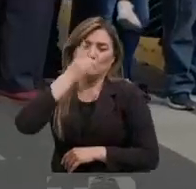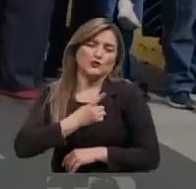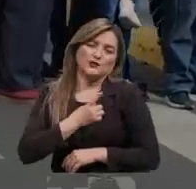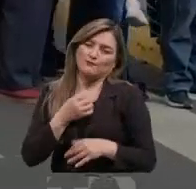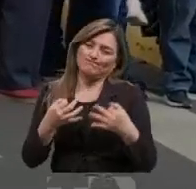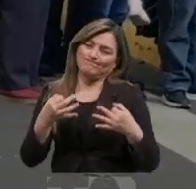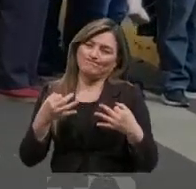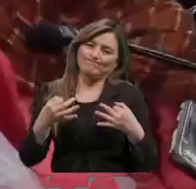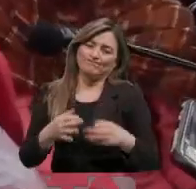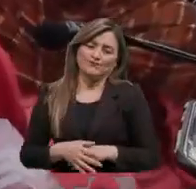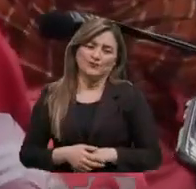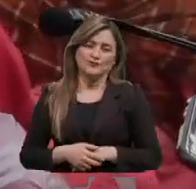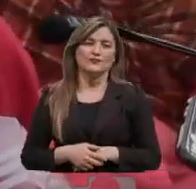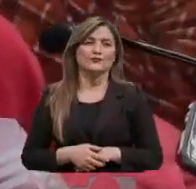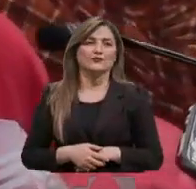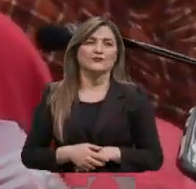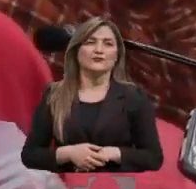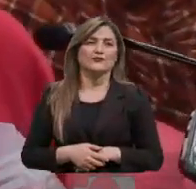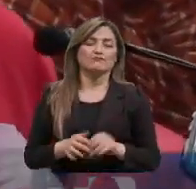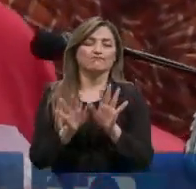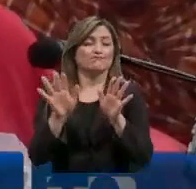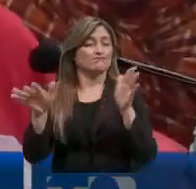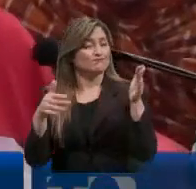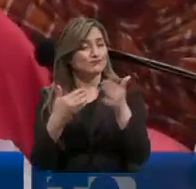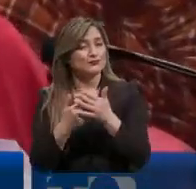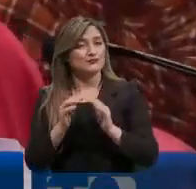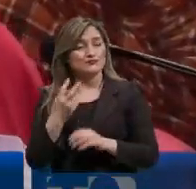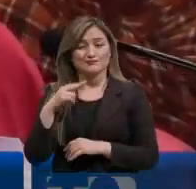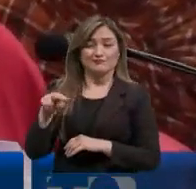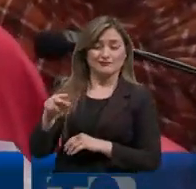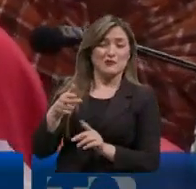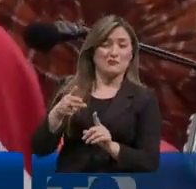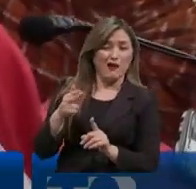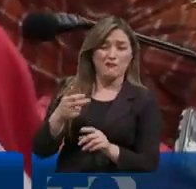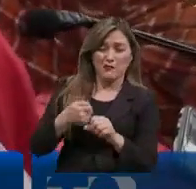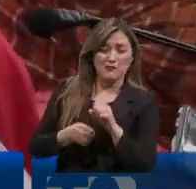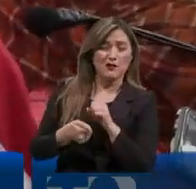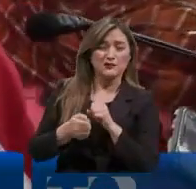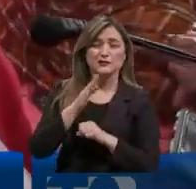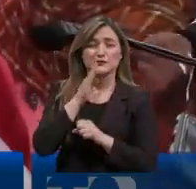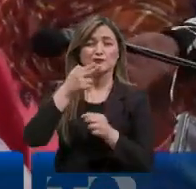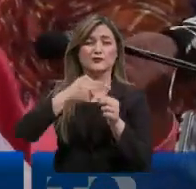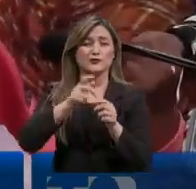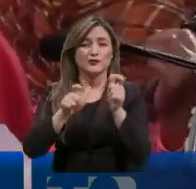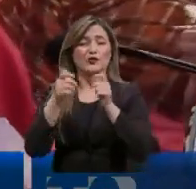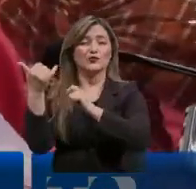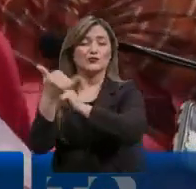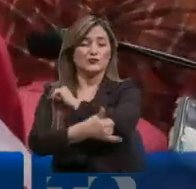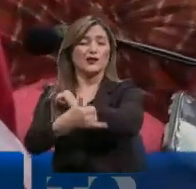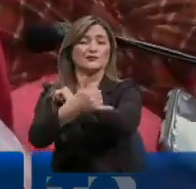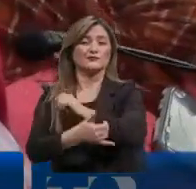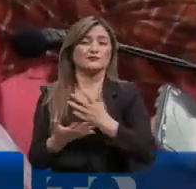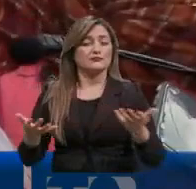justicia por mano propia. No se puede generalizar, pero los hechos de sangre que suceden están siempre involucrados gente extranjera